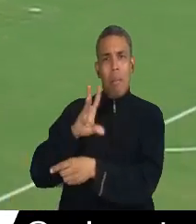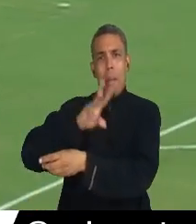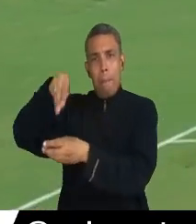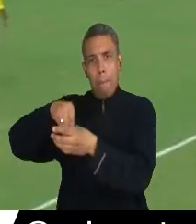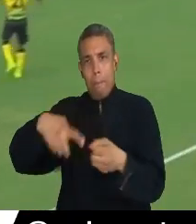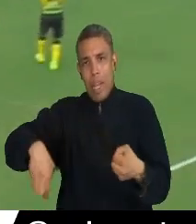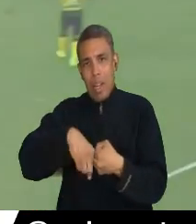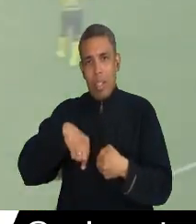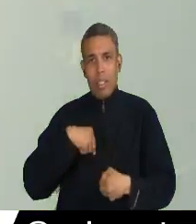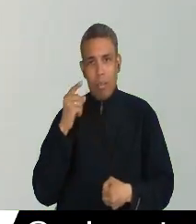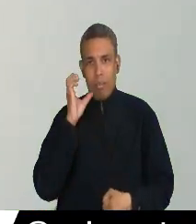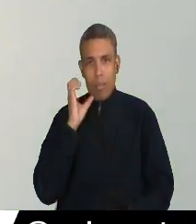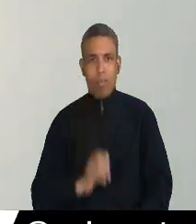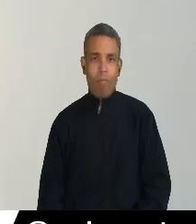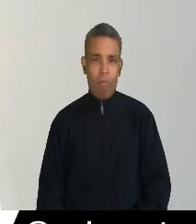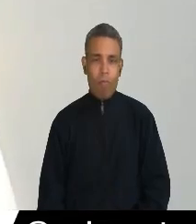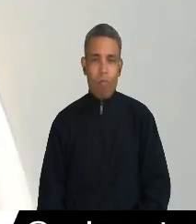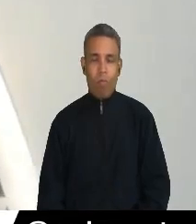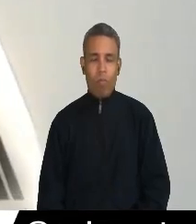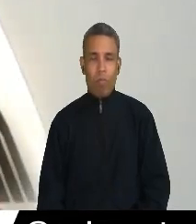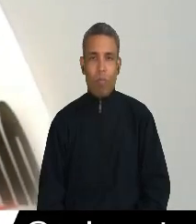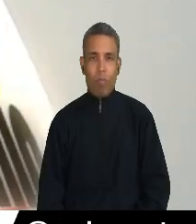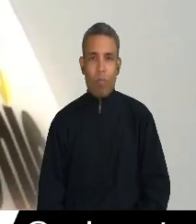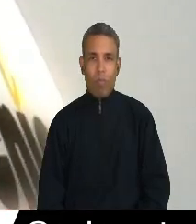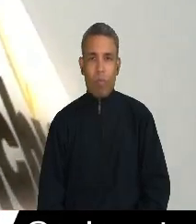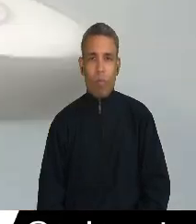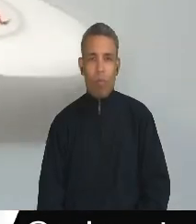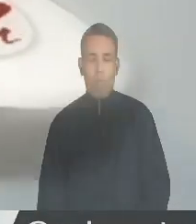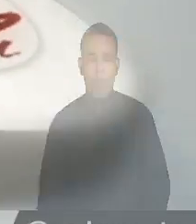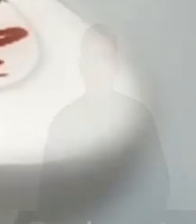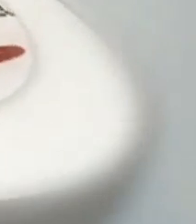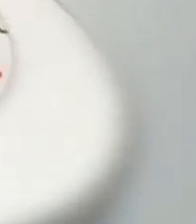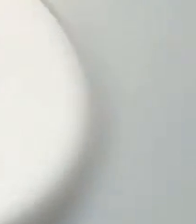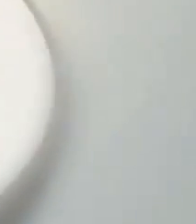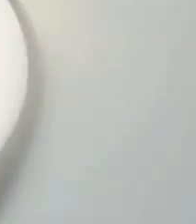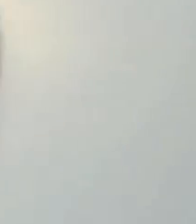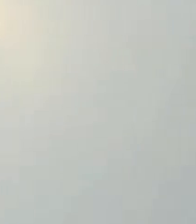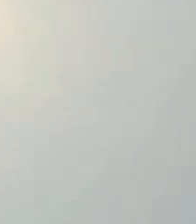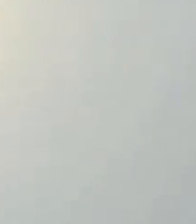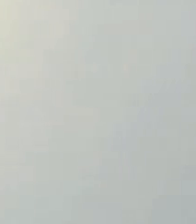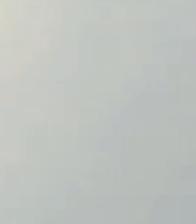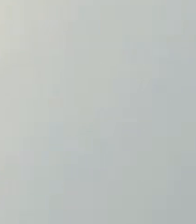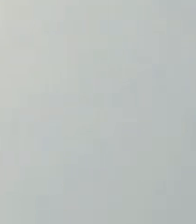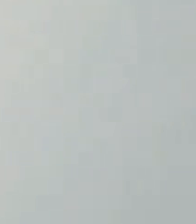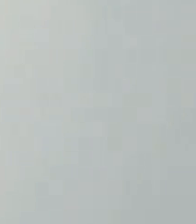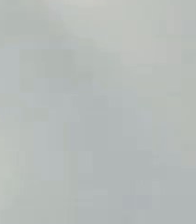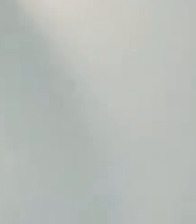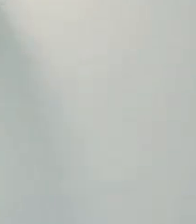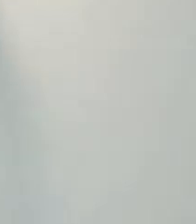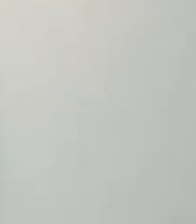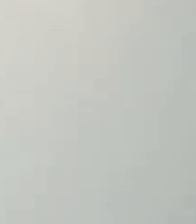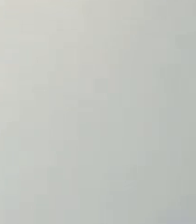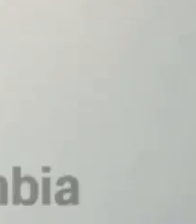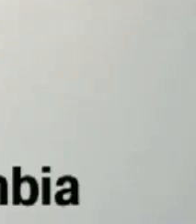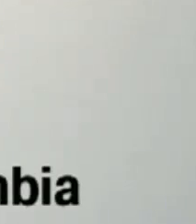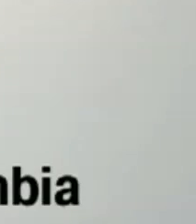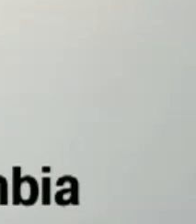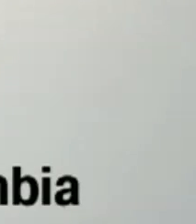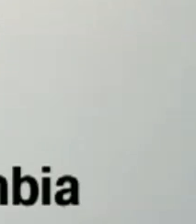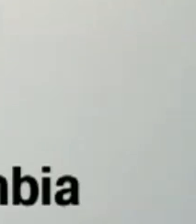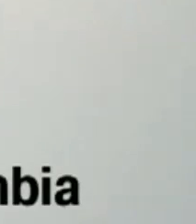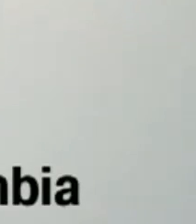Manizales. Hasta aquí los deportes, con el patrocinio de Restaurante El Machín Gourmet, ahora en su nueva sede en el